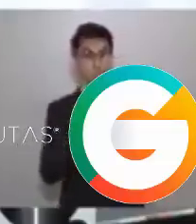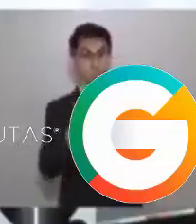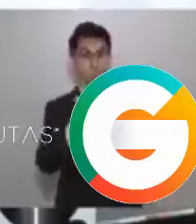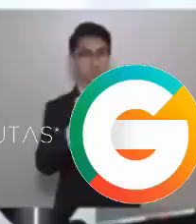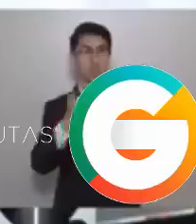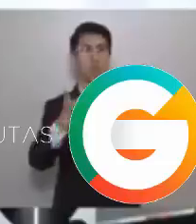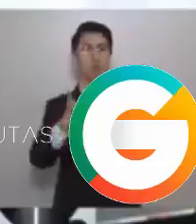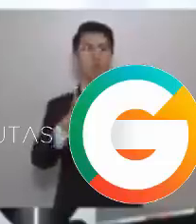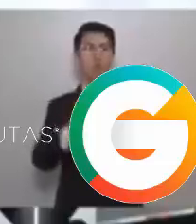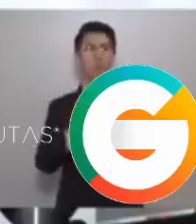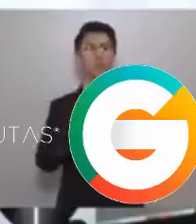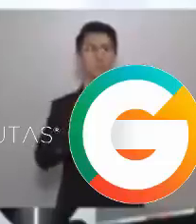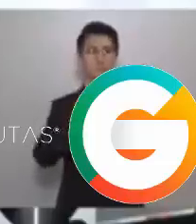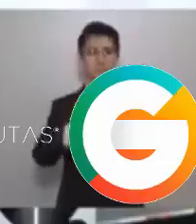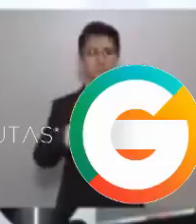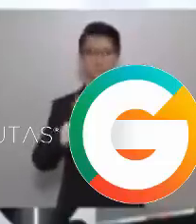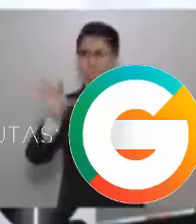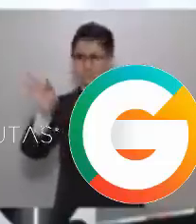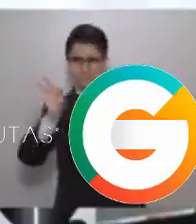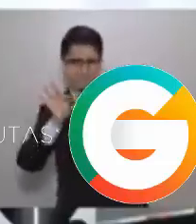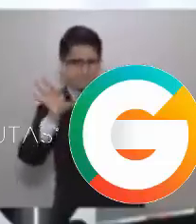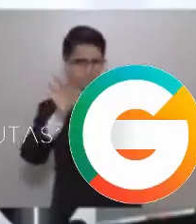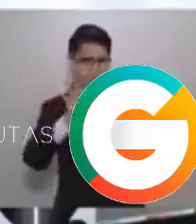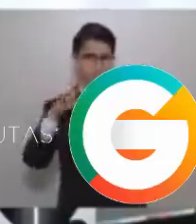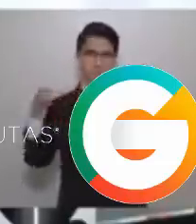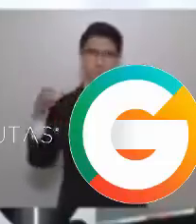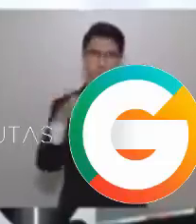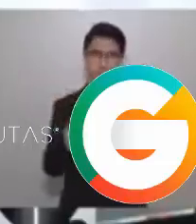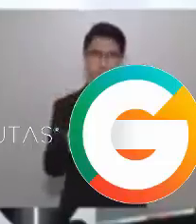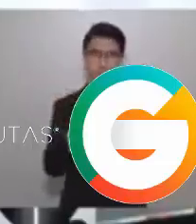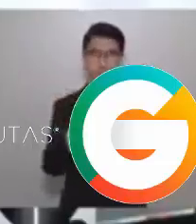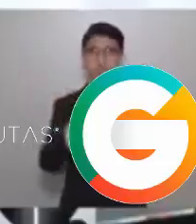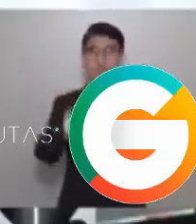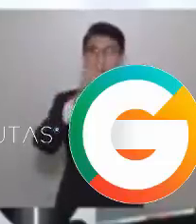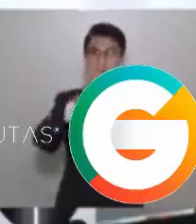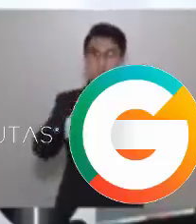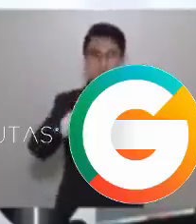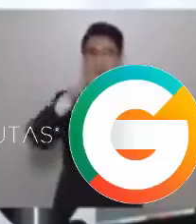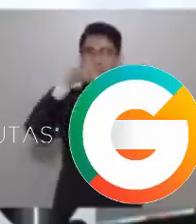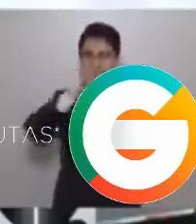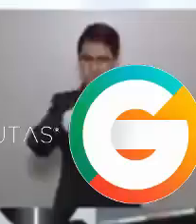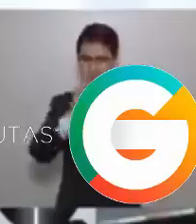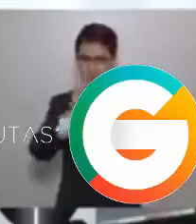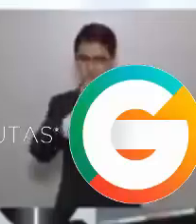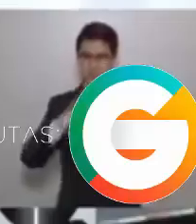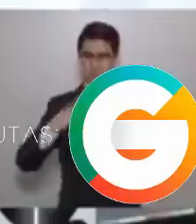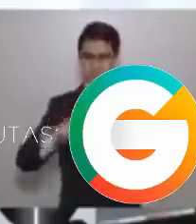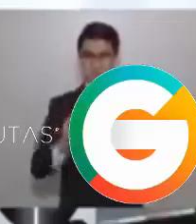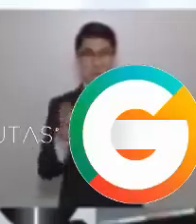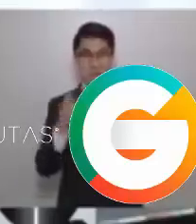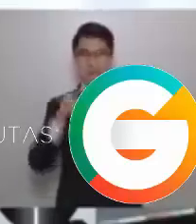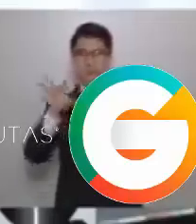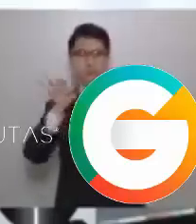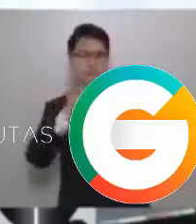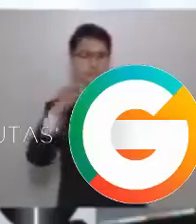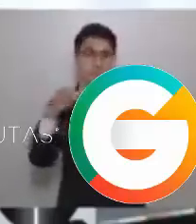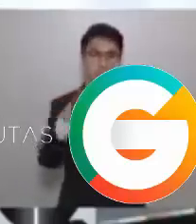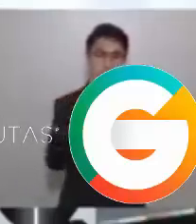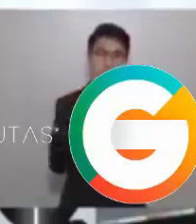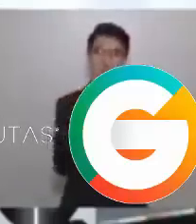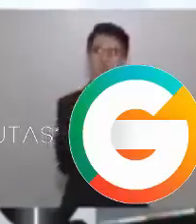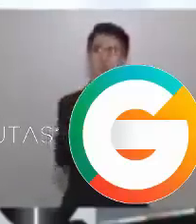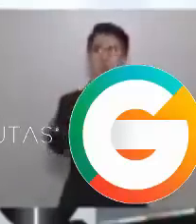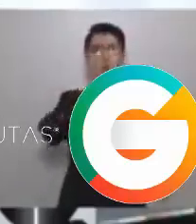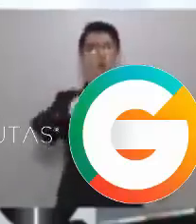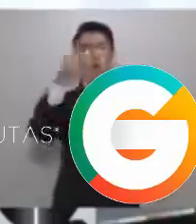de investigación, tanto de la localidad como de otros municipios, con la intencionalidad de fortalecer las investigaciones y